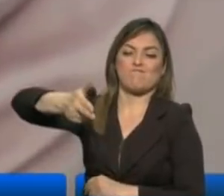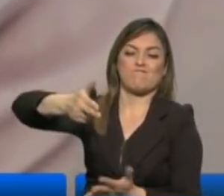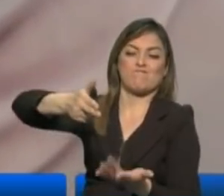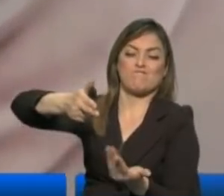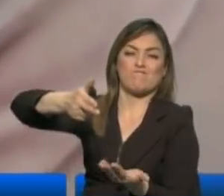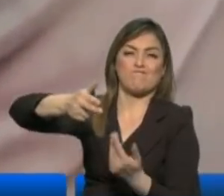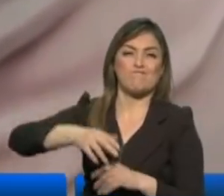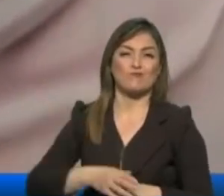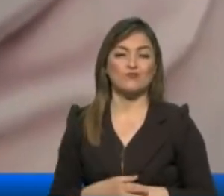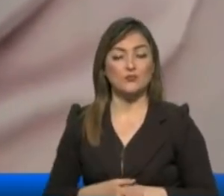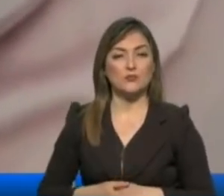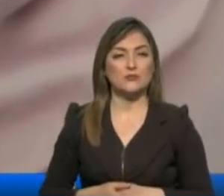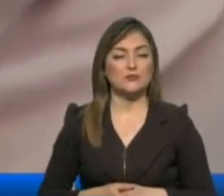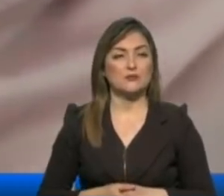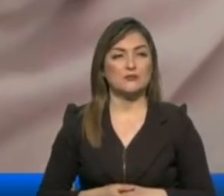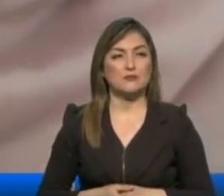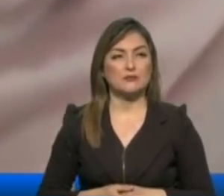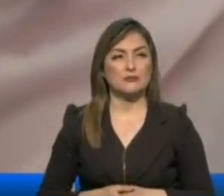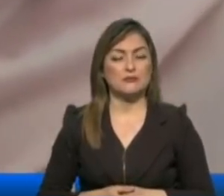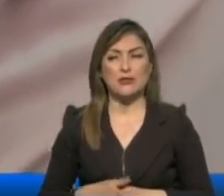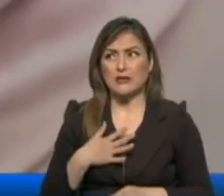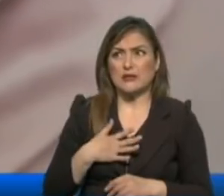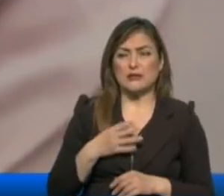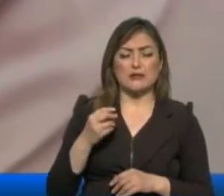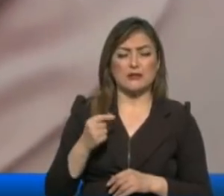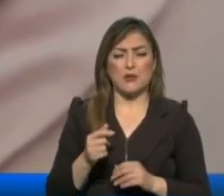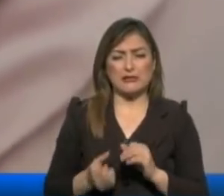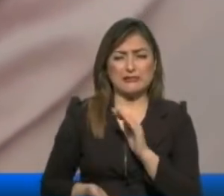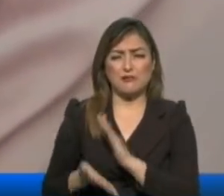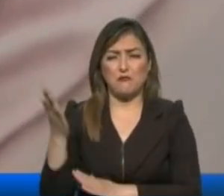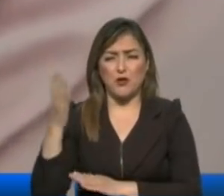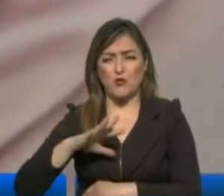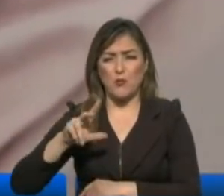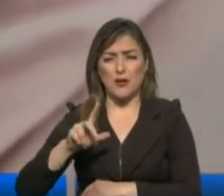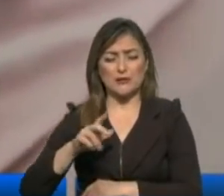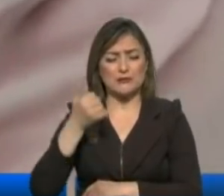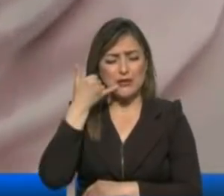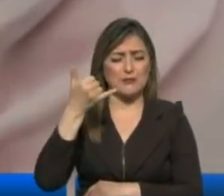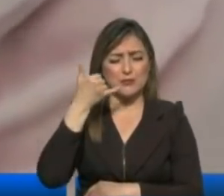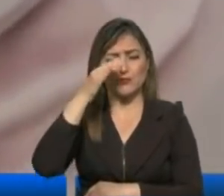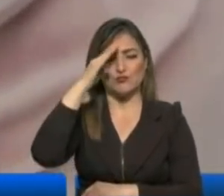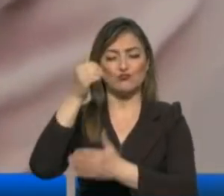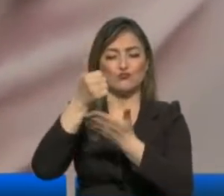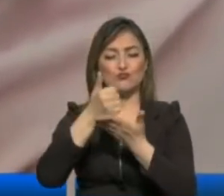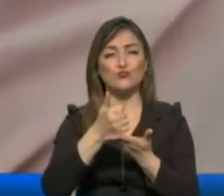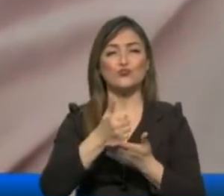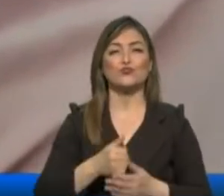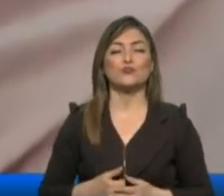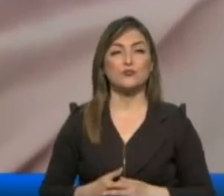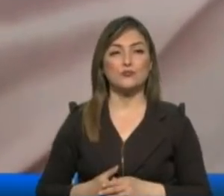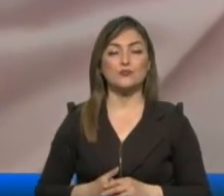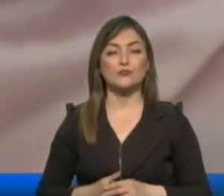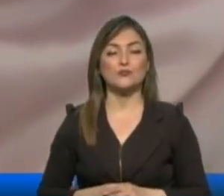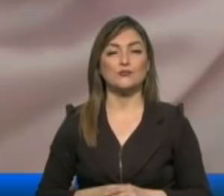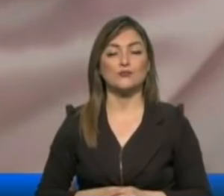Y nosotros rápido actuamos y llamamos a la policía y ellos nos pudieron ayudar desde que